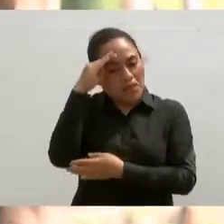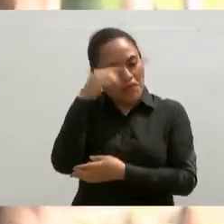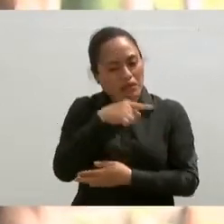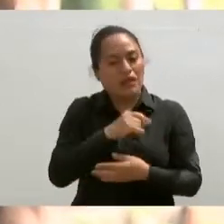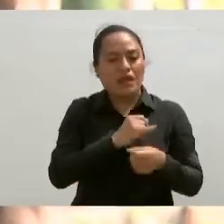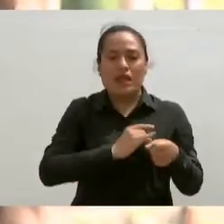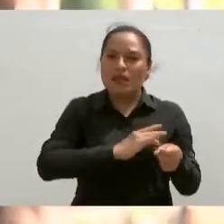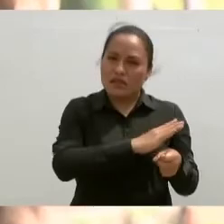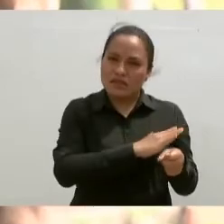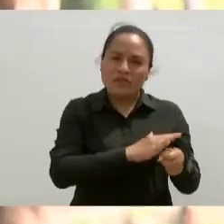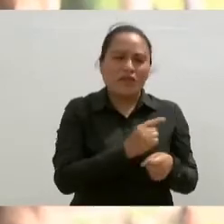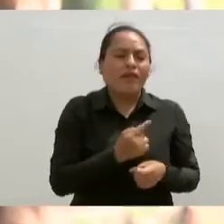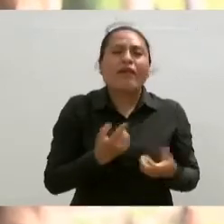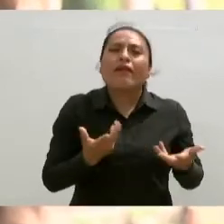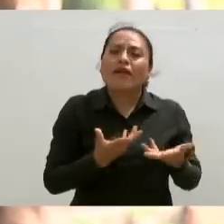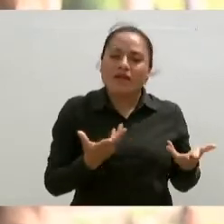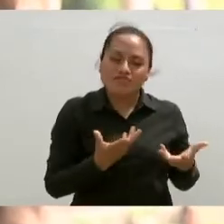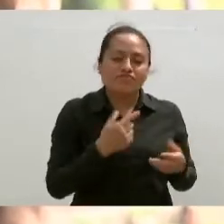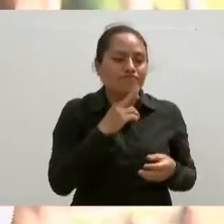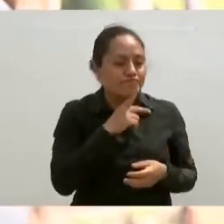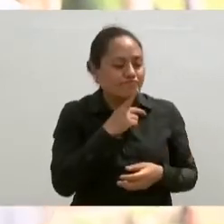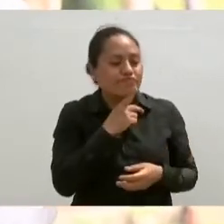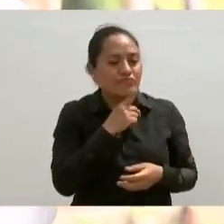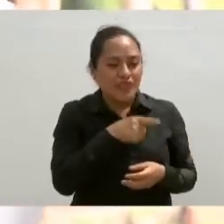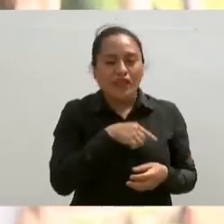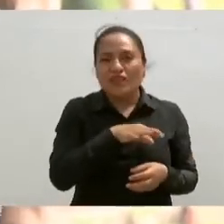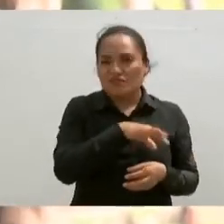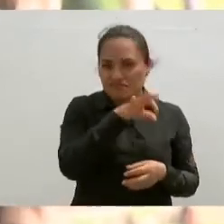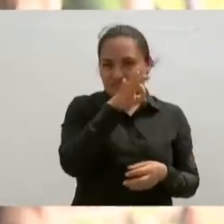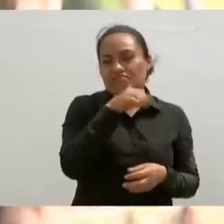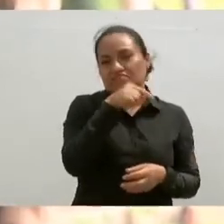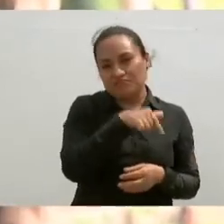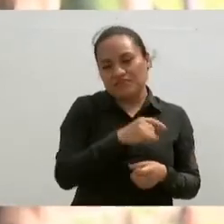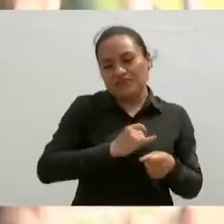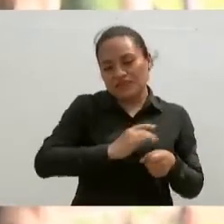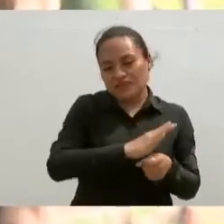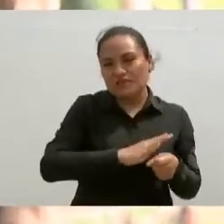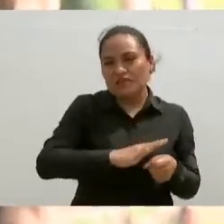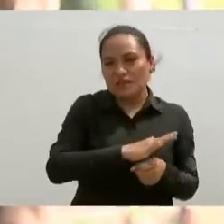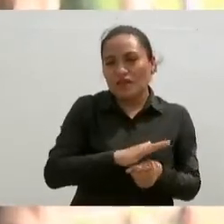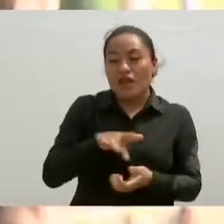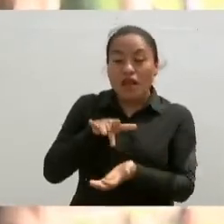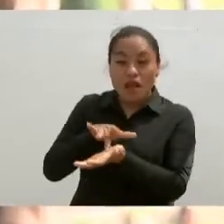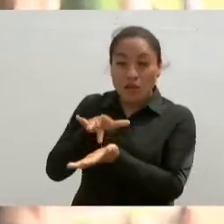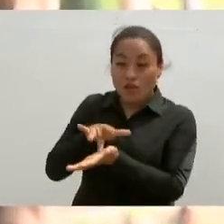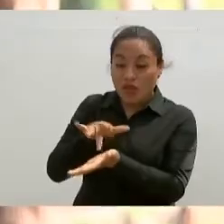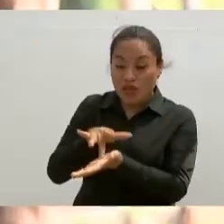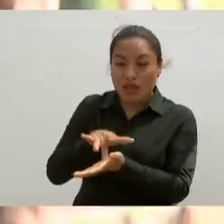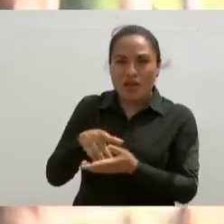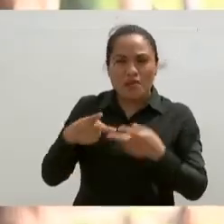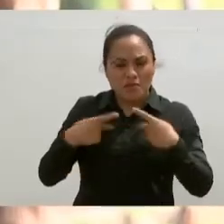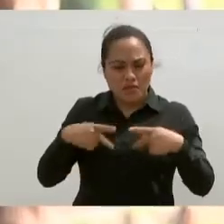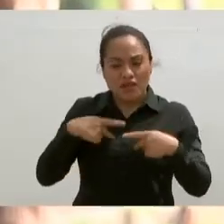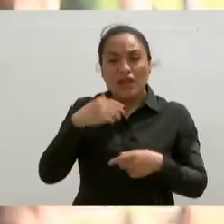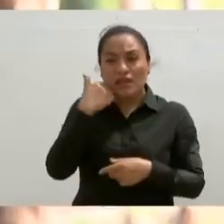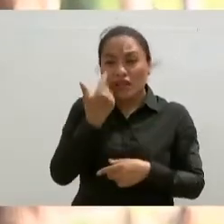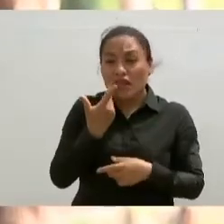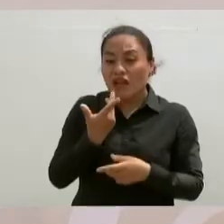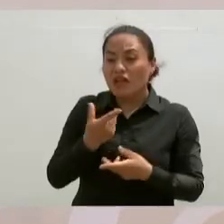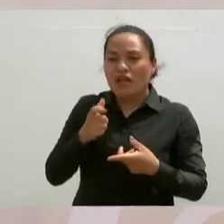Istmo. Vamos a apoyar mucho a todos los que quieran